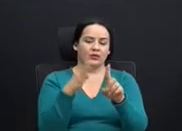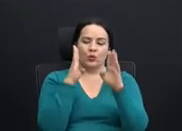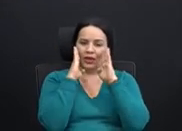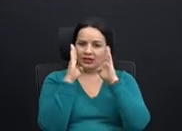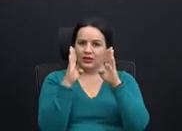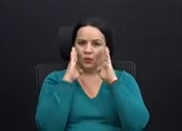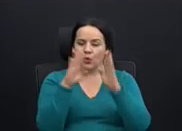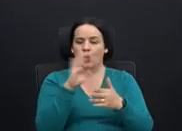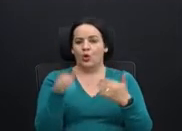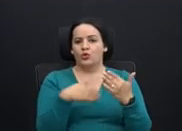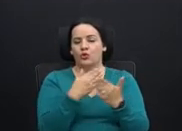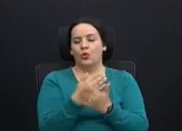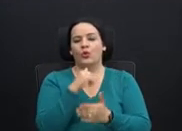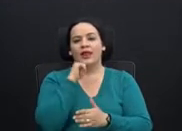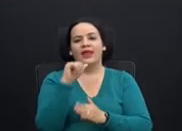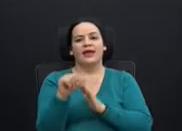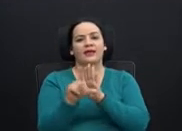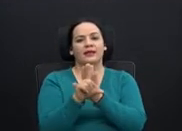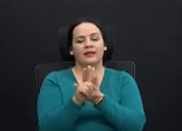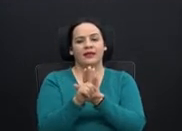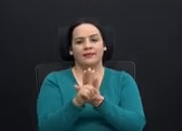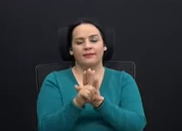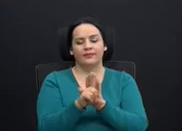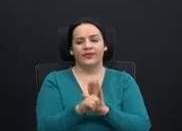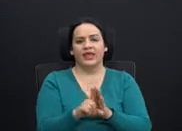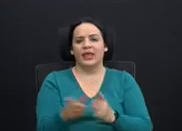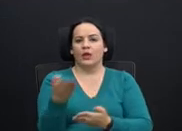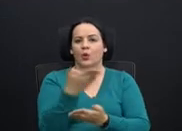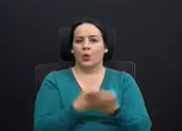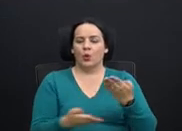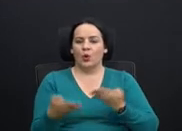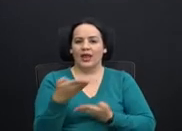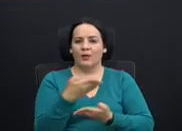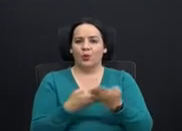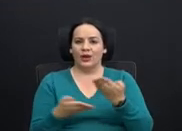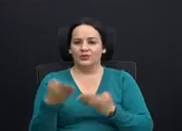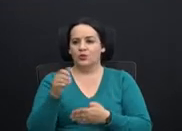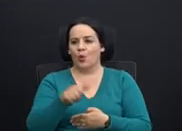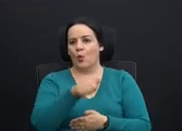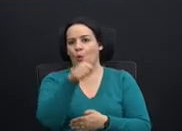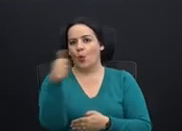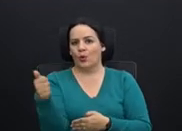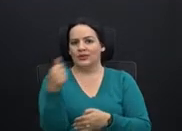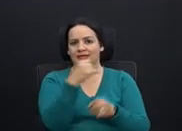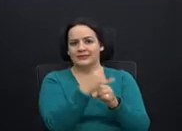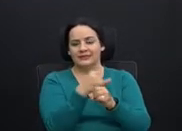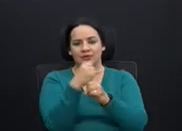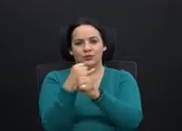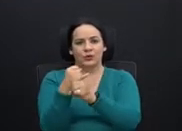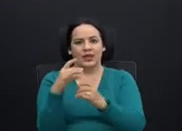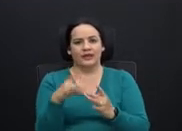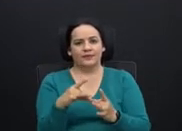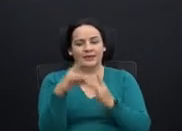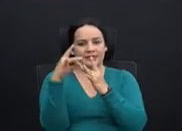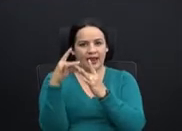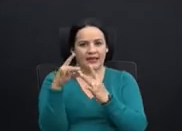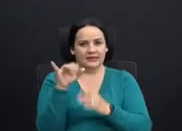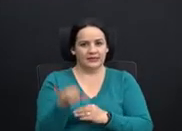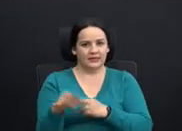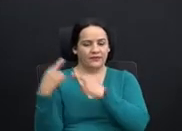los ilícitos en colaboración de otras instituciones especializadas o así